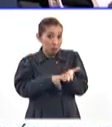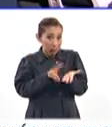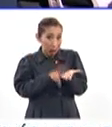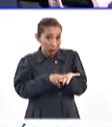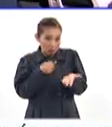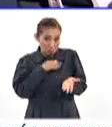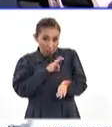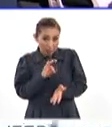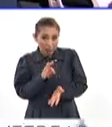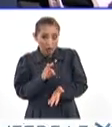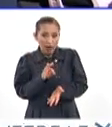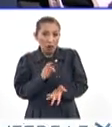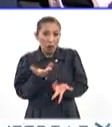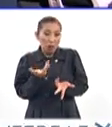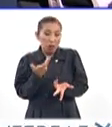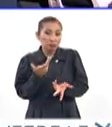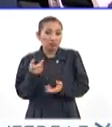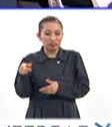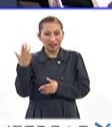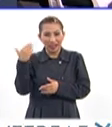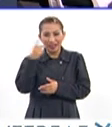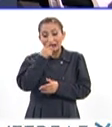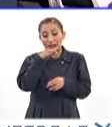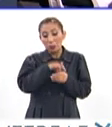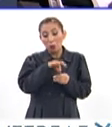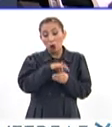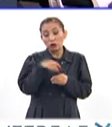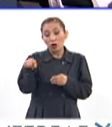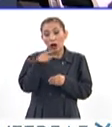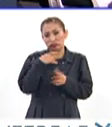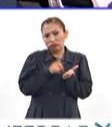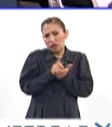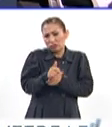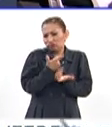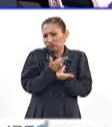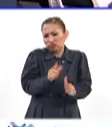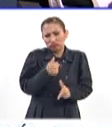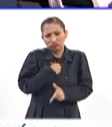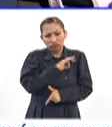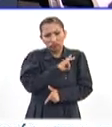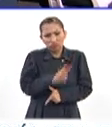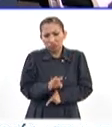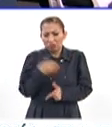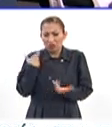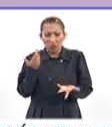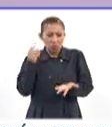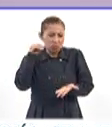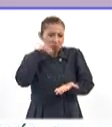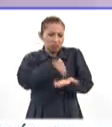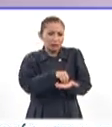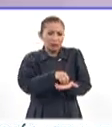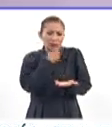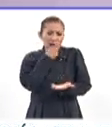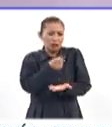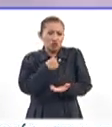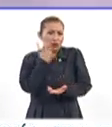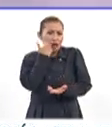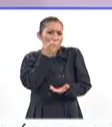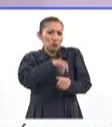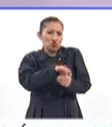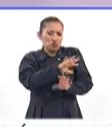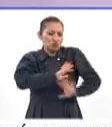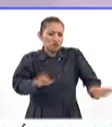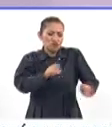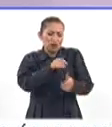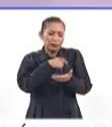justificado, ¿no? Como decíamos hace unos momentos, creo que es un voto que, bueno, está en el derecho de cualquier ciudadano de en un momento dado decir no quiero